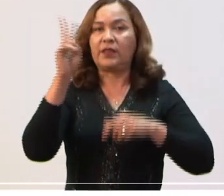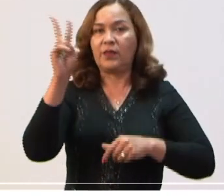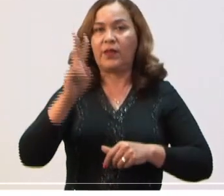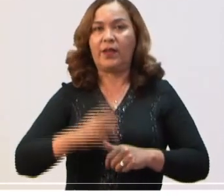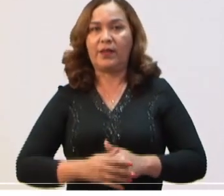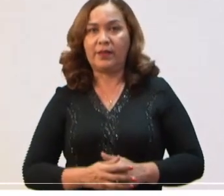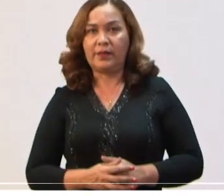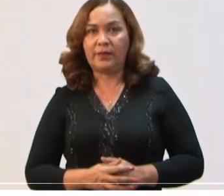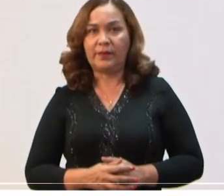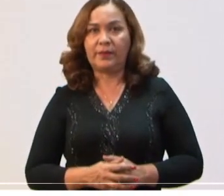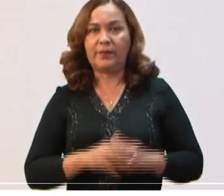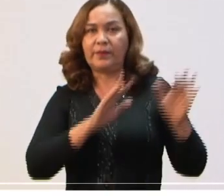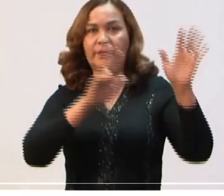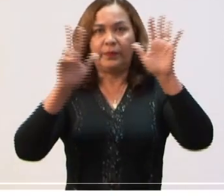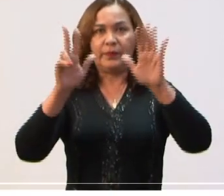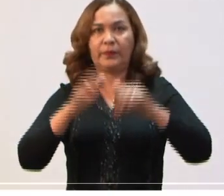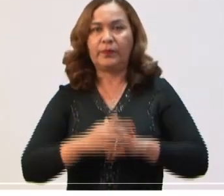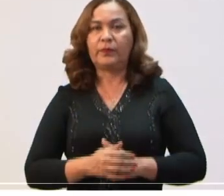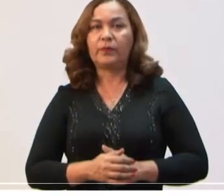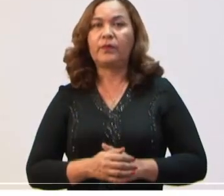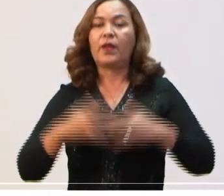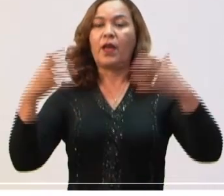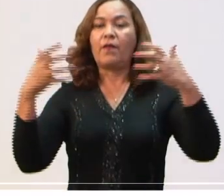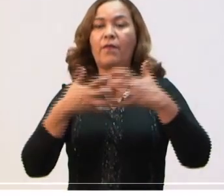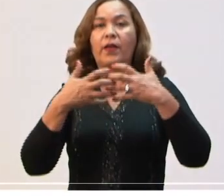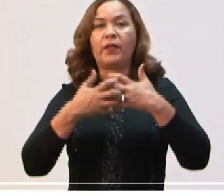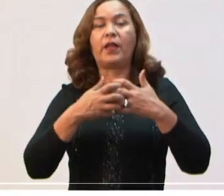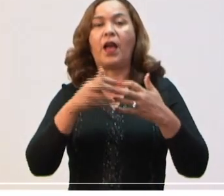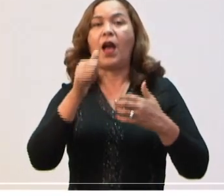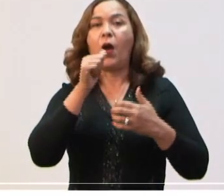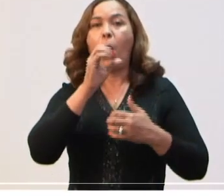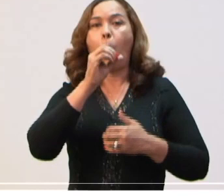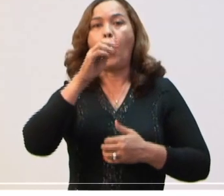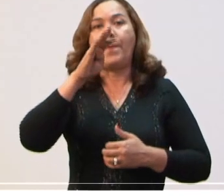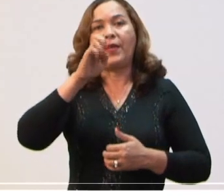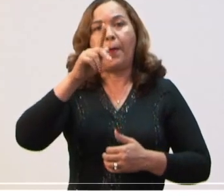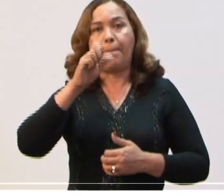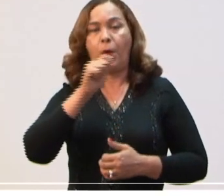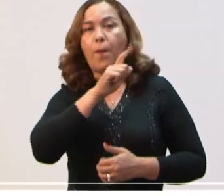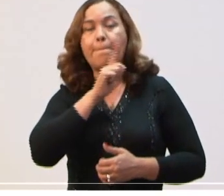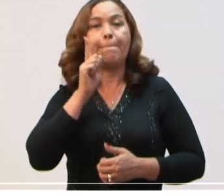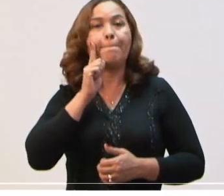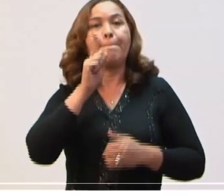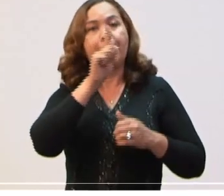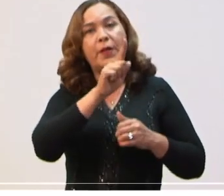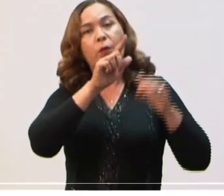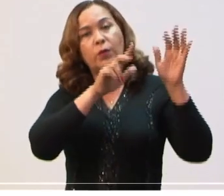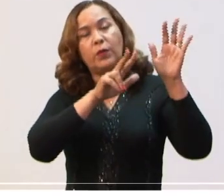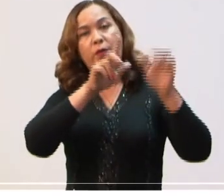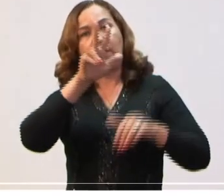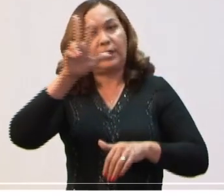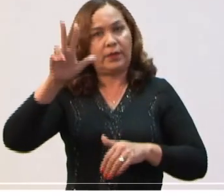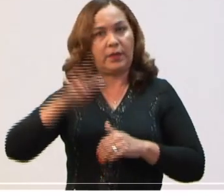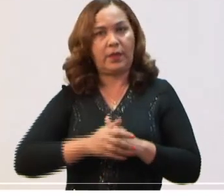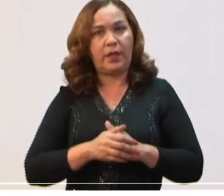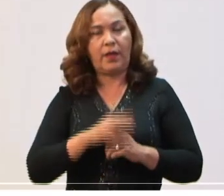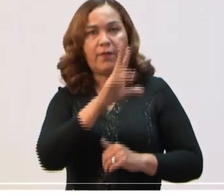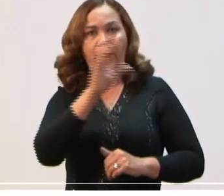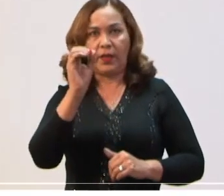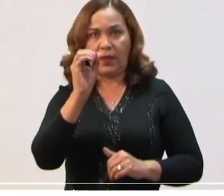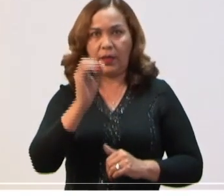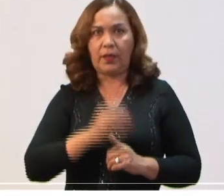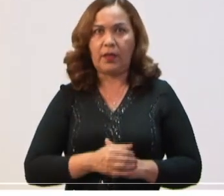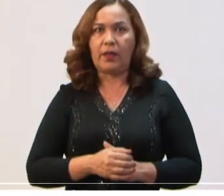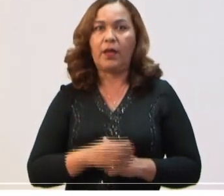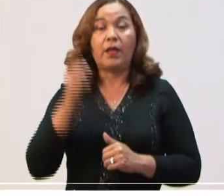venezuela día 18 batalla de agua de obispo 1813 día